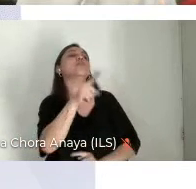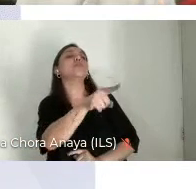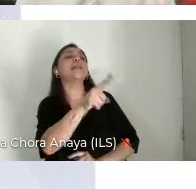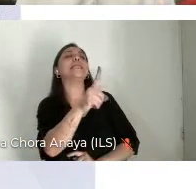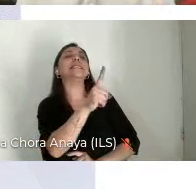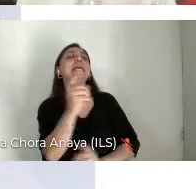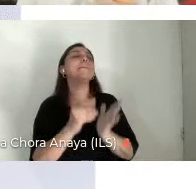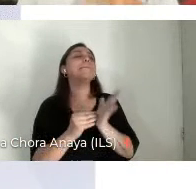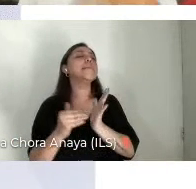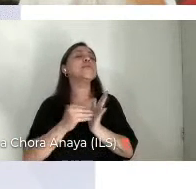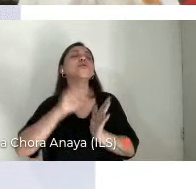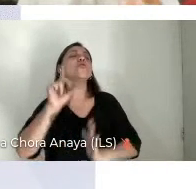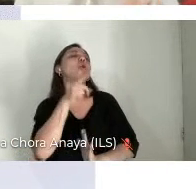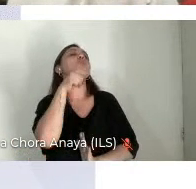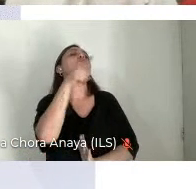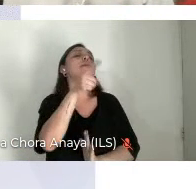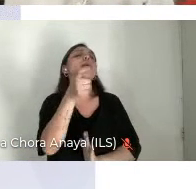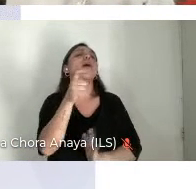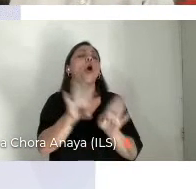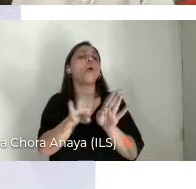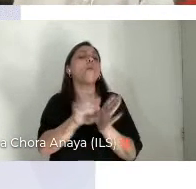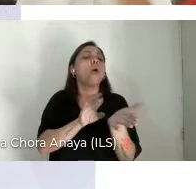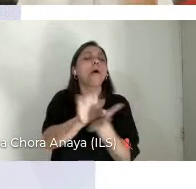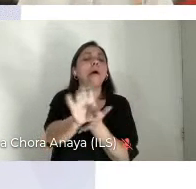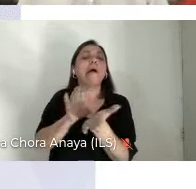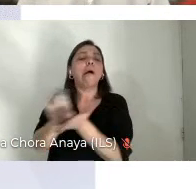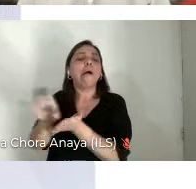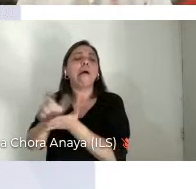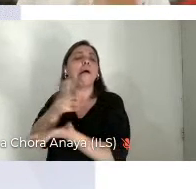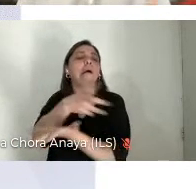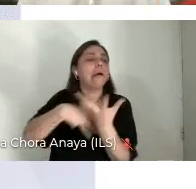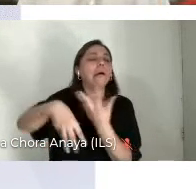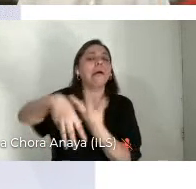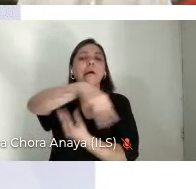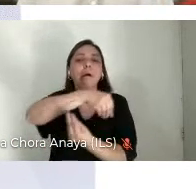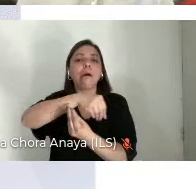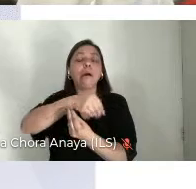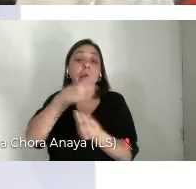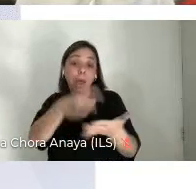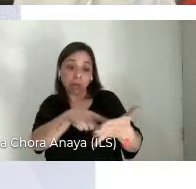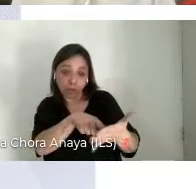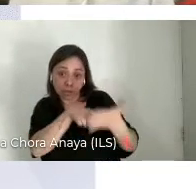su territorio? Y en vivo y en directo construíamos, digamos, la priorización de proyectos